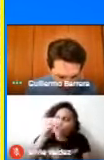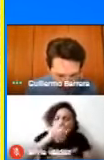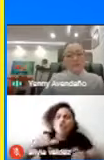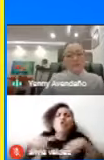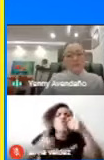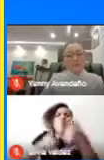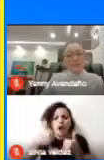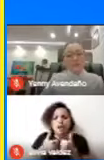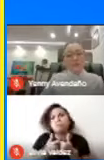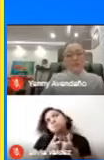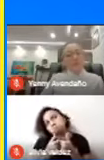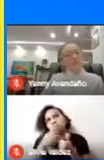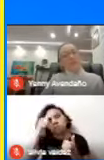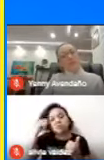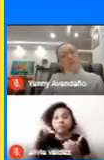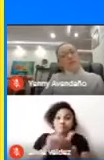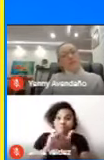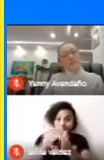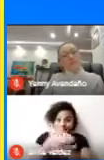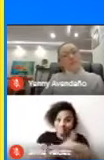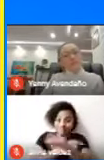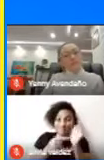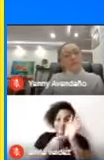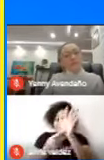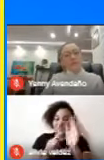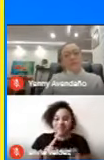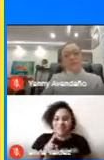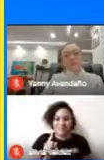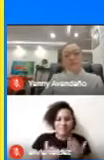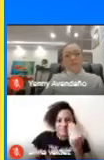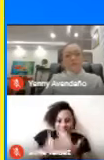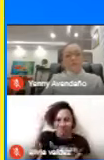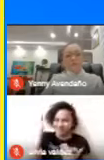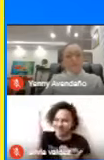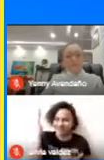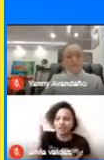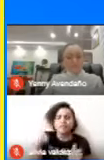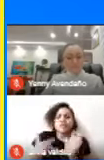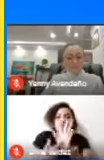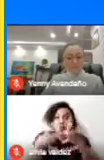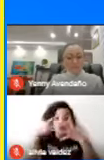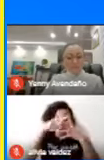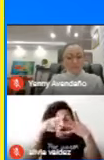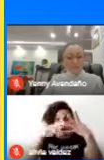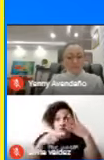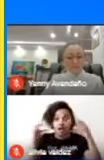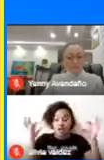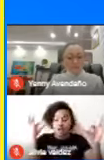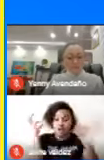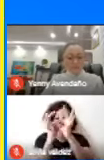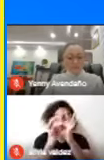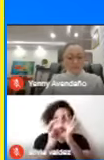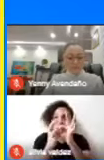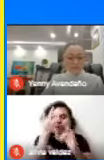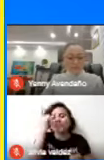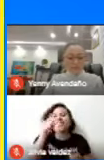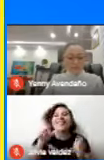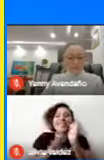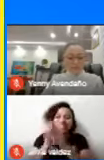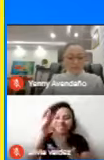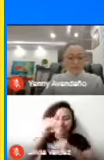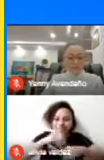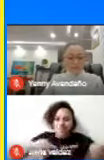Pues como les mostré al principio, fíjese que les mostré 4 enfoques porque el desarrollo